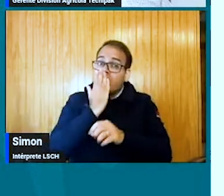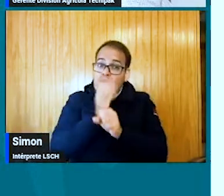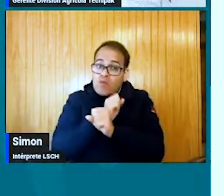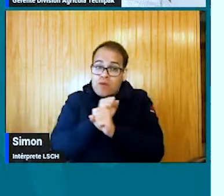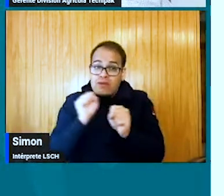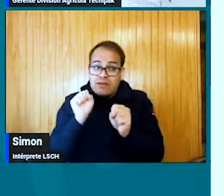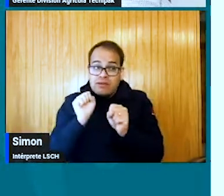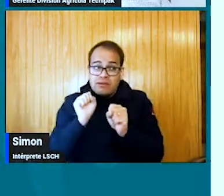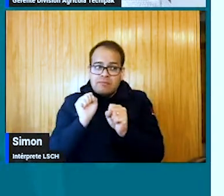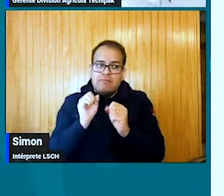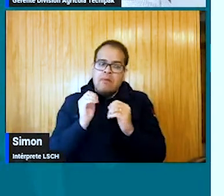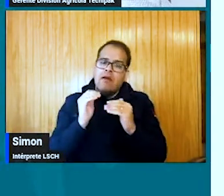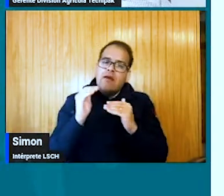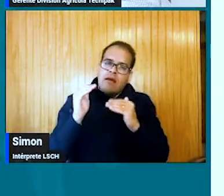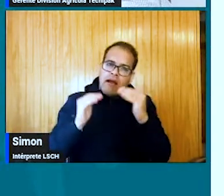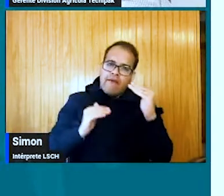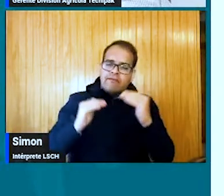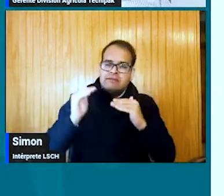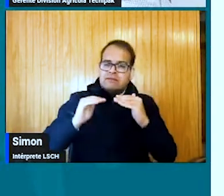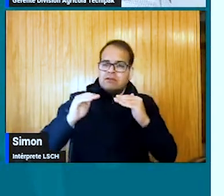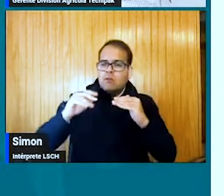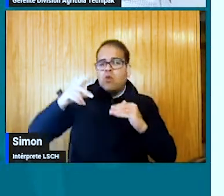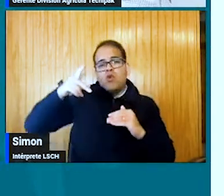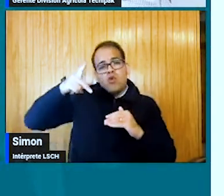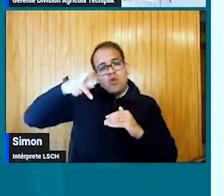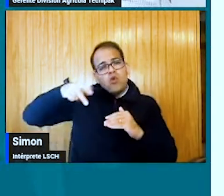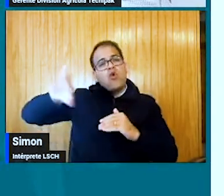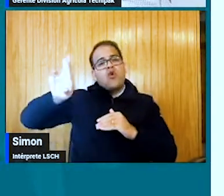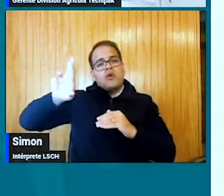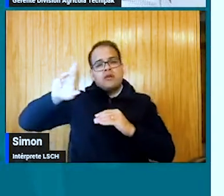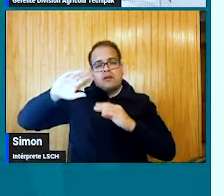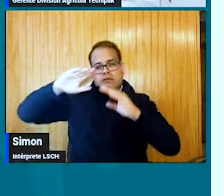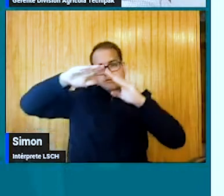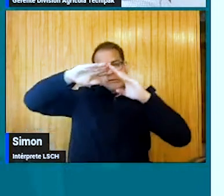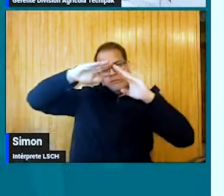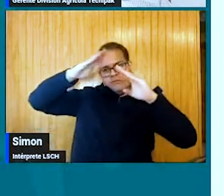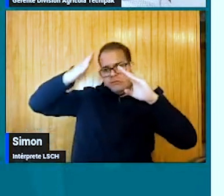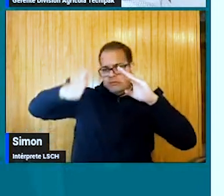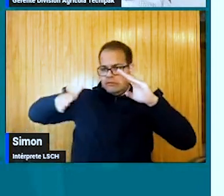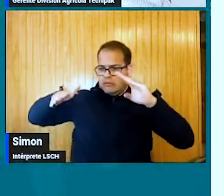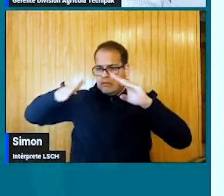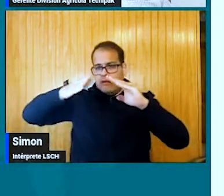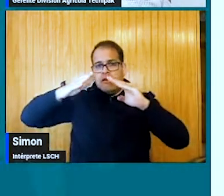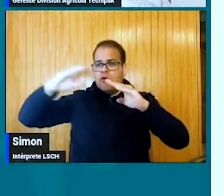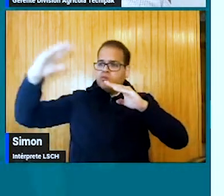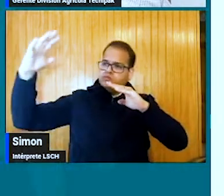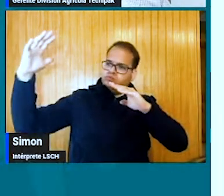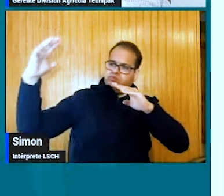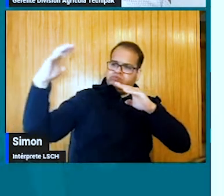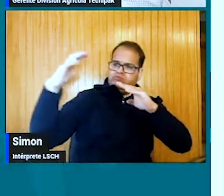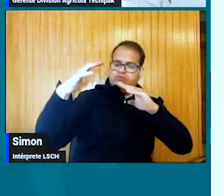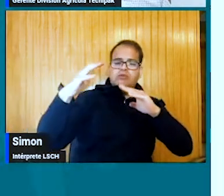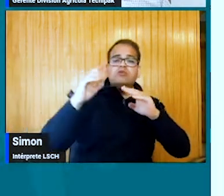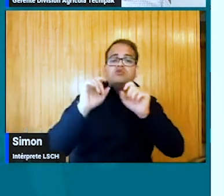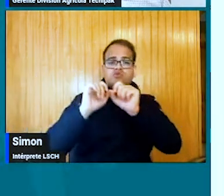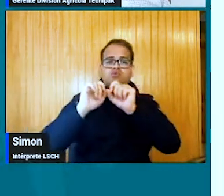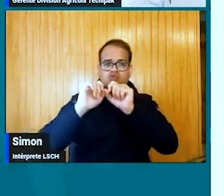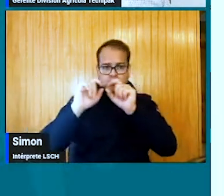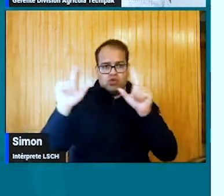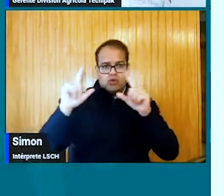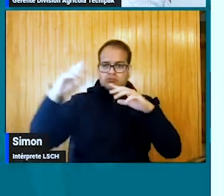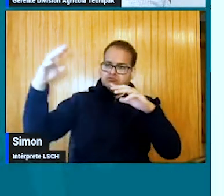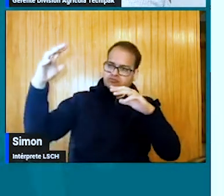Preferir las laderas con exposición norte. Las laderas norte siempre tienen más sol, por lo tanto acumulan más calor.